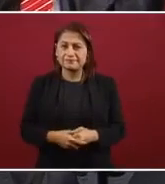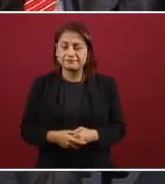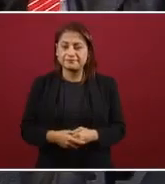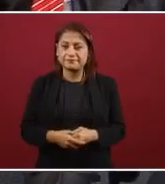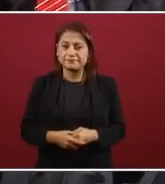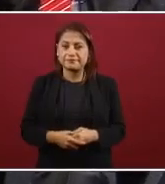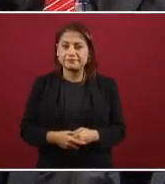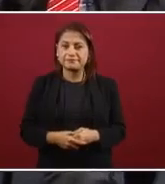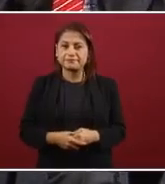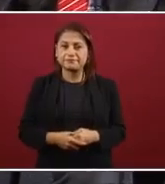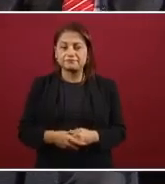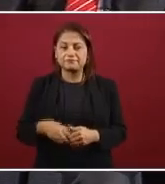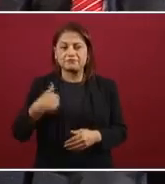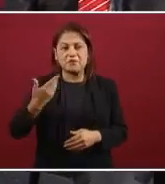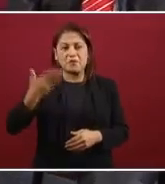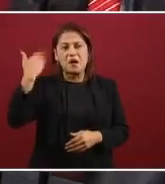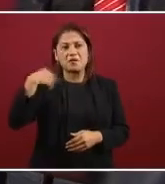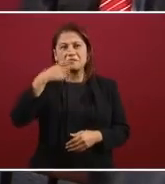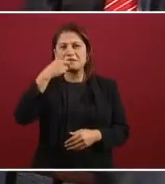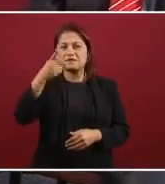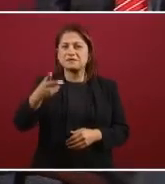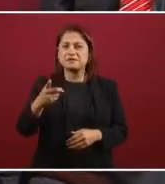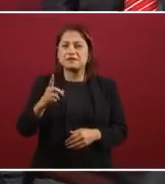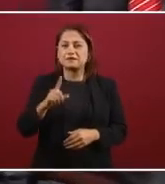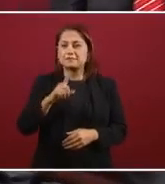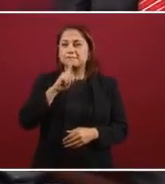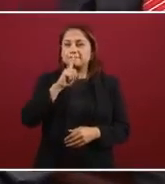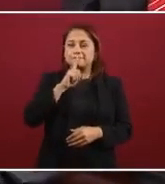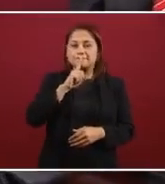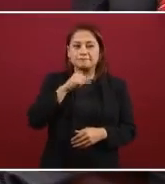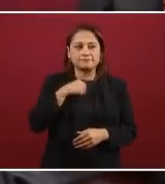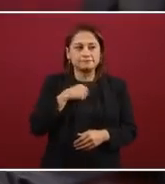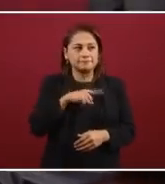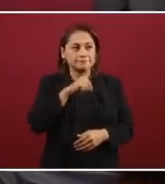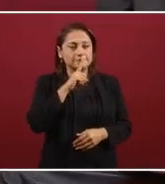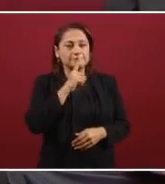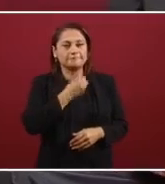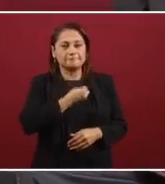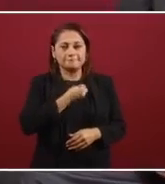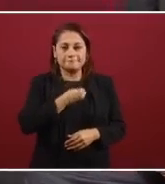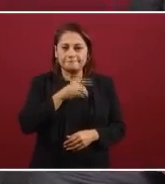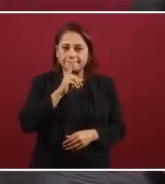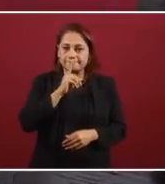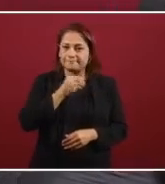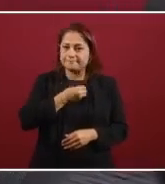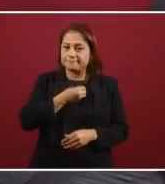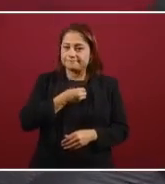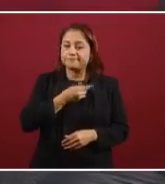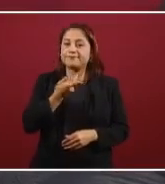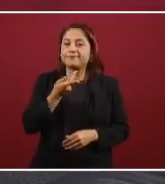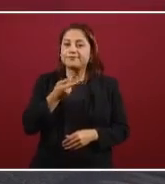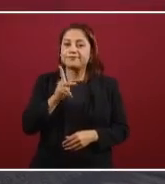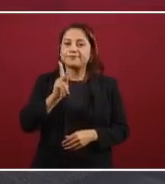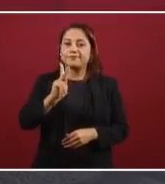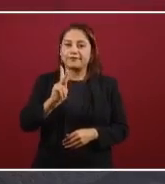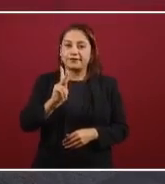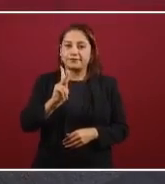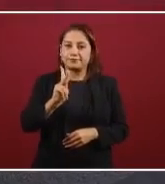Antes decía yo, ya no lo puedo comentar, pero por única